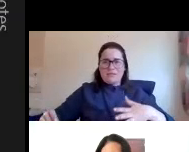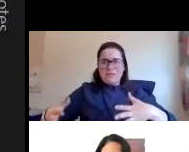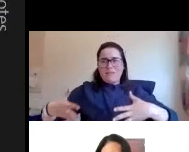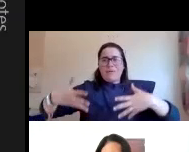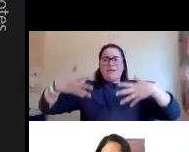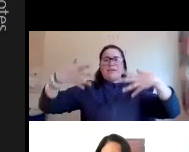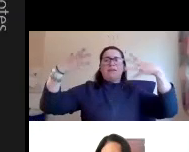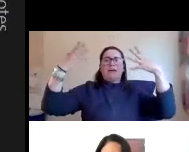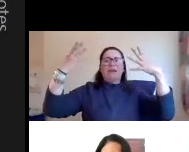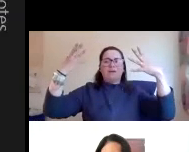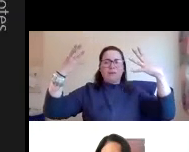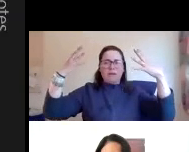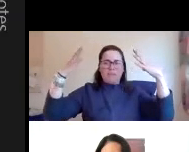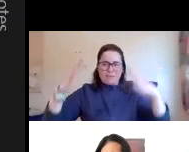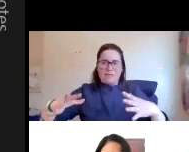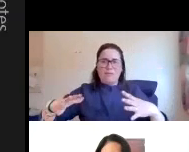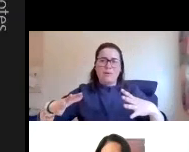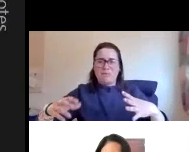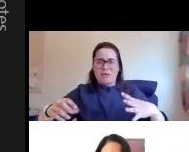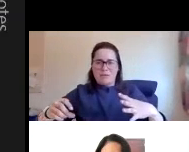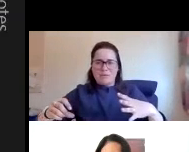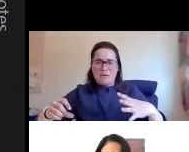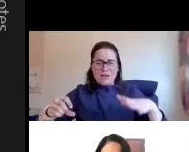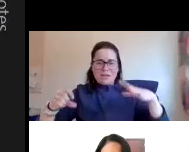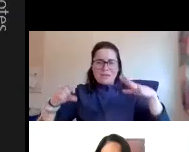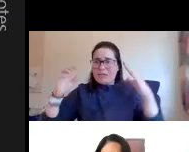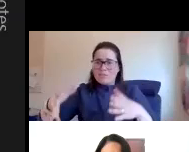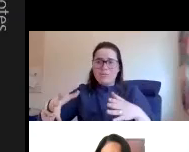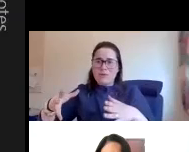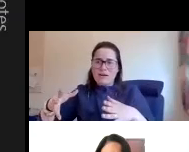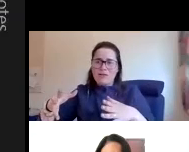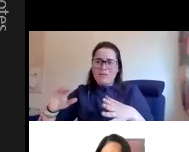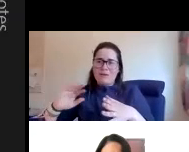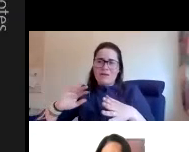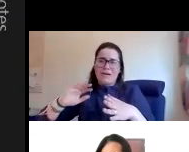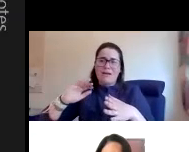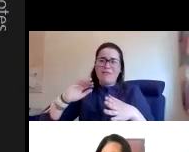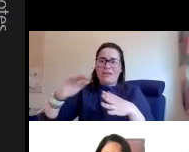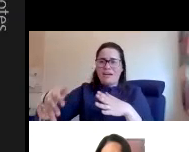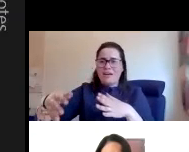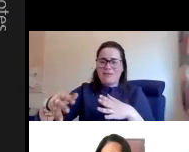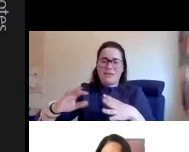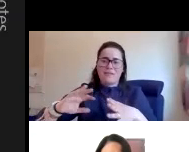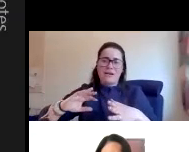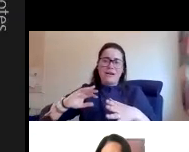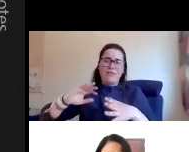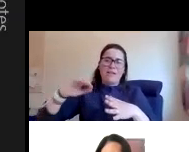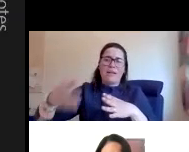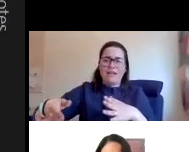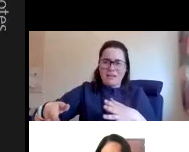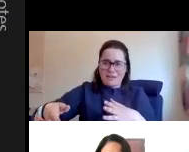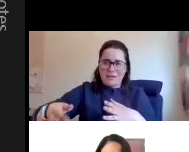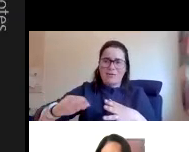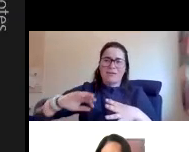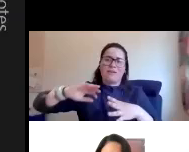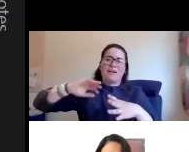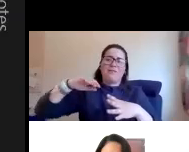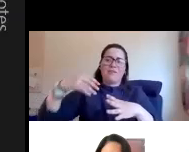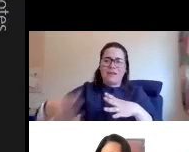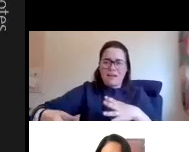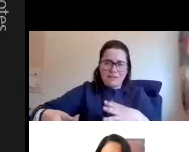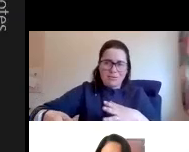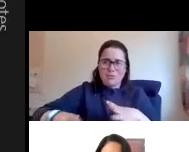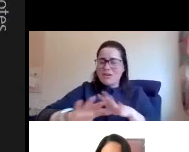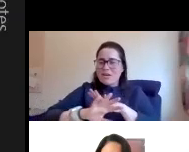aconsejable. Siempre hay que trabajar en la cuenca para hacer un buen manejo. Si tenemos un lago, manejar al final, o sea, trabajar al final del río, trabajar